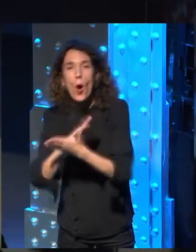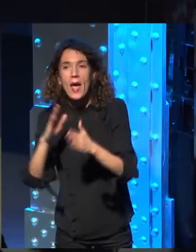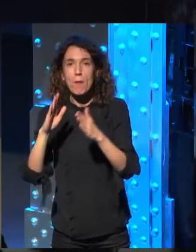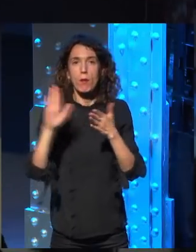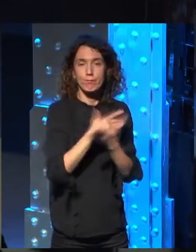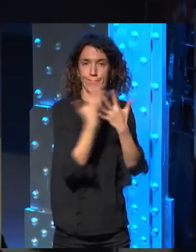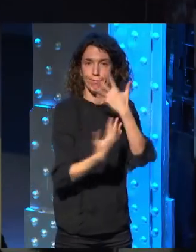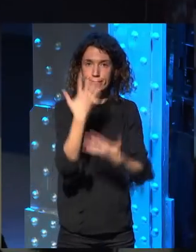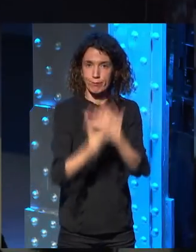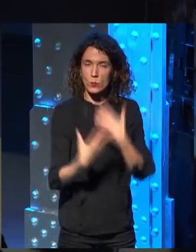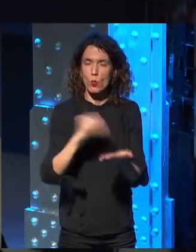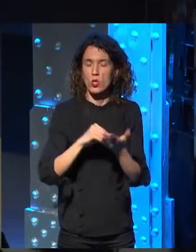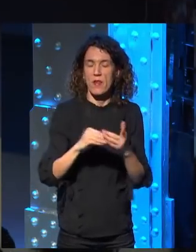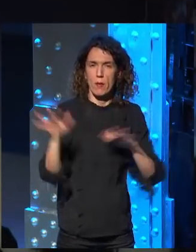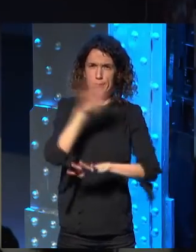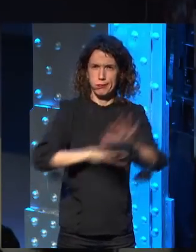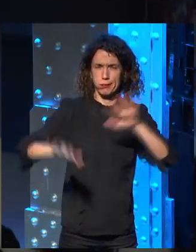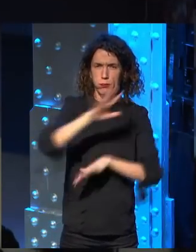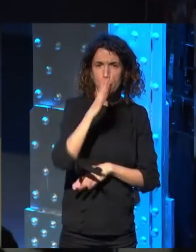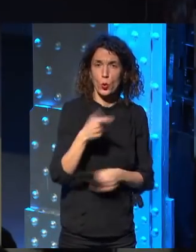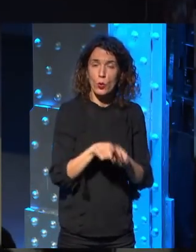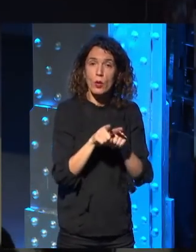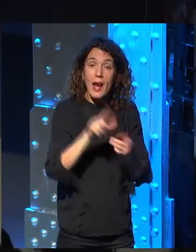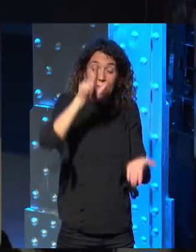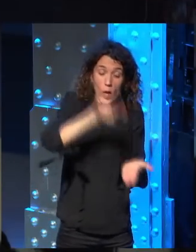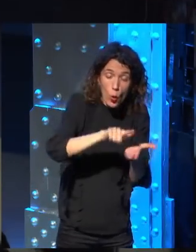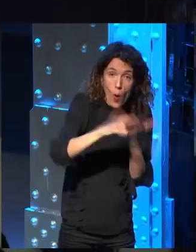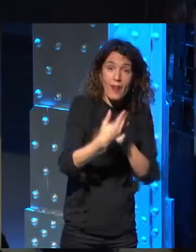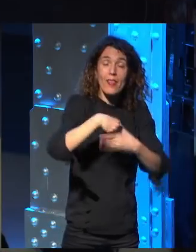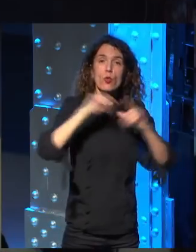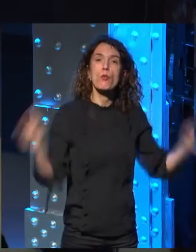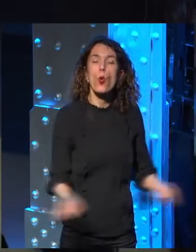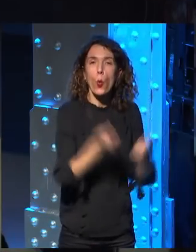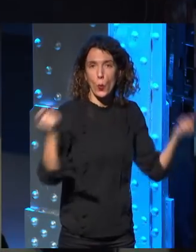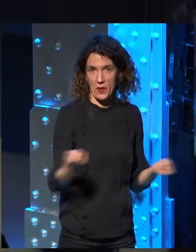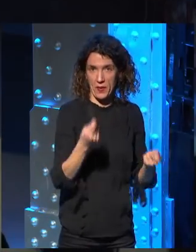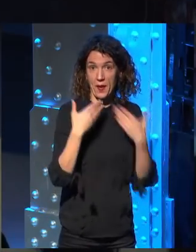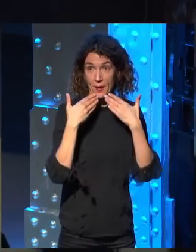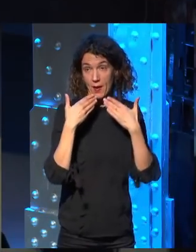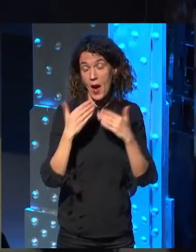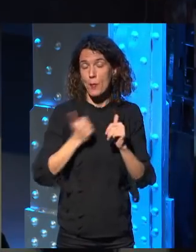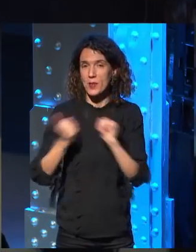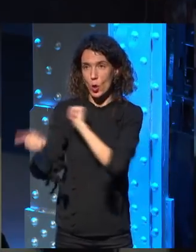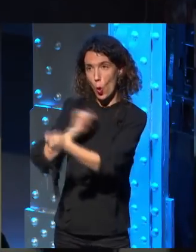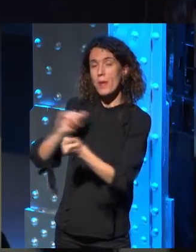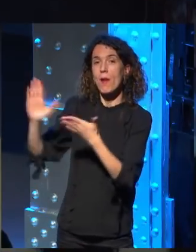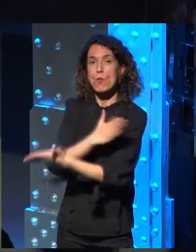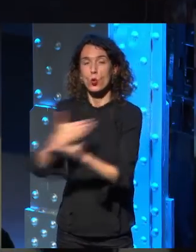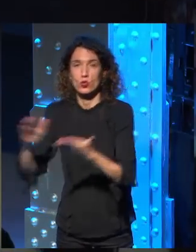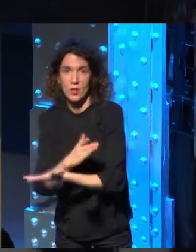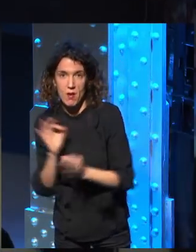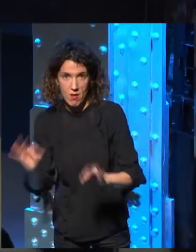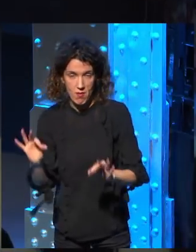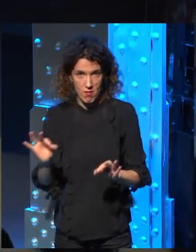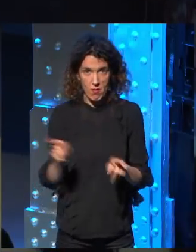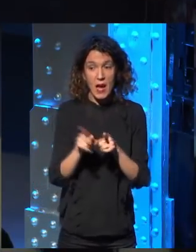muchas veces se confunden, sí. Porque una parte de ese lenguaje de la publicidad está sacado del lenguaje de la poesía. Es el lenguaje del deseo.